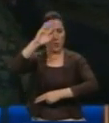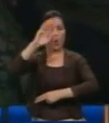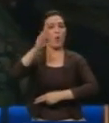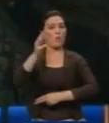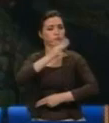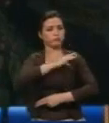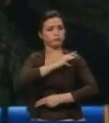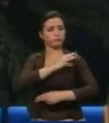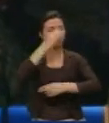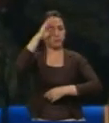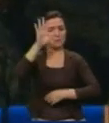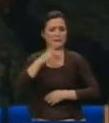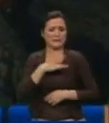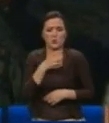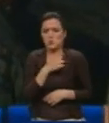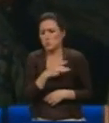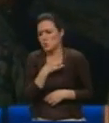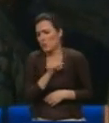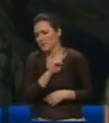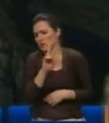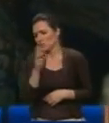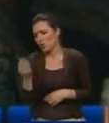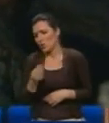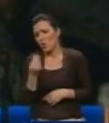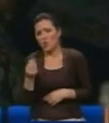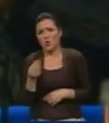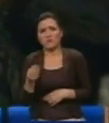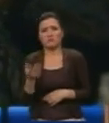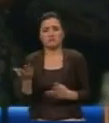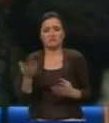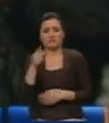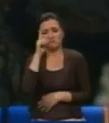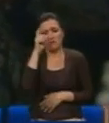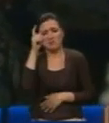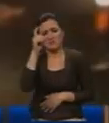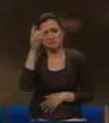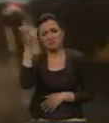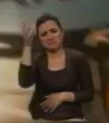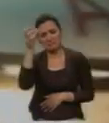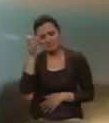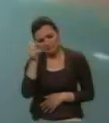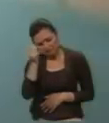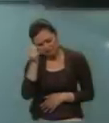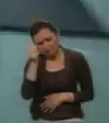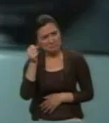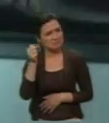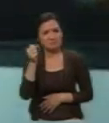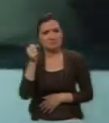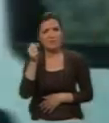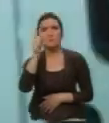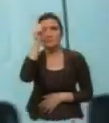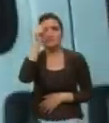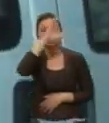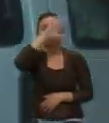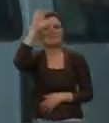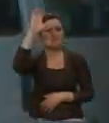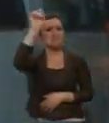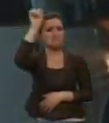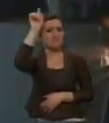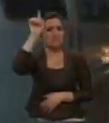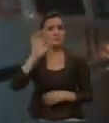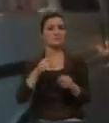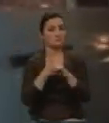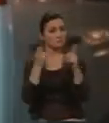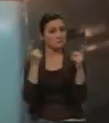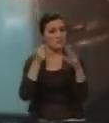hoy conducirán y vivirán su sueño desde el cielo. Los cuerpos que salieron del Hospital General de Puyo luego